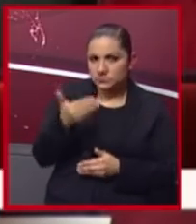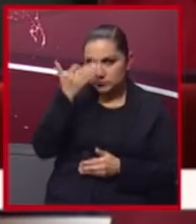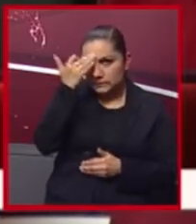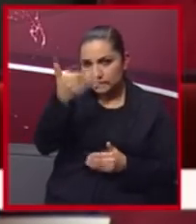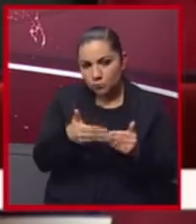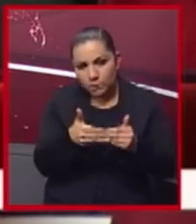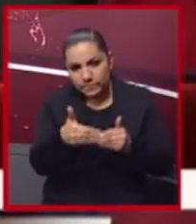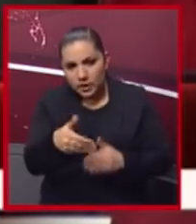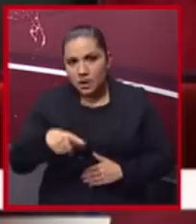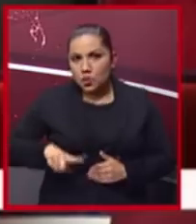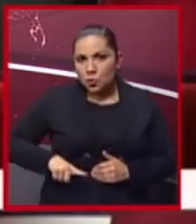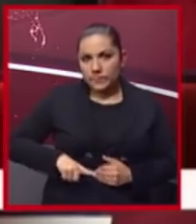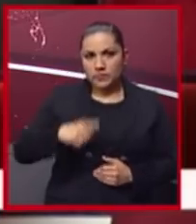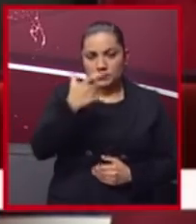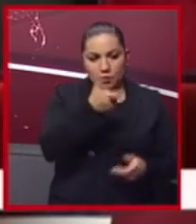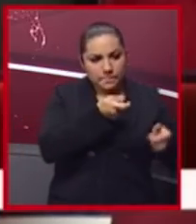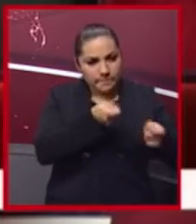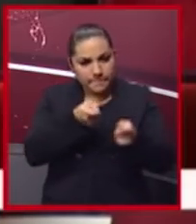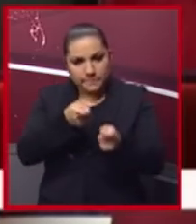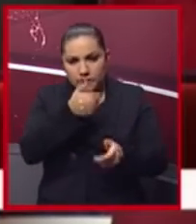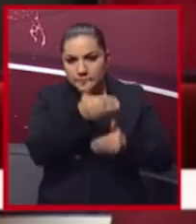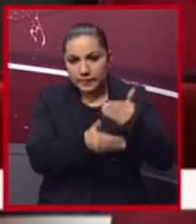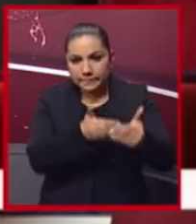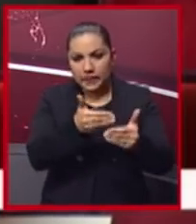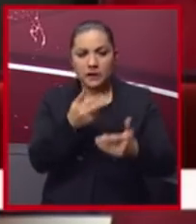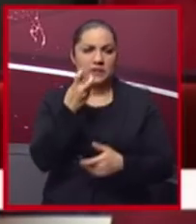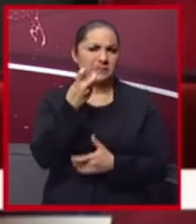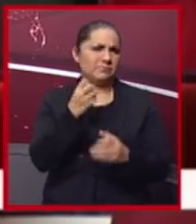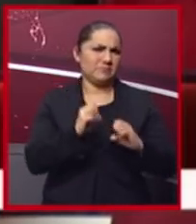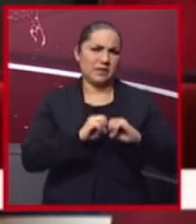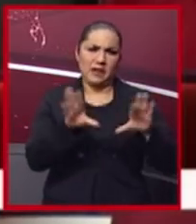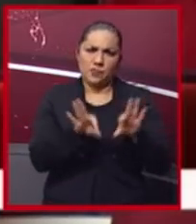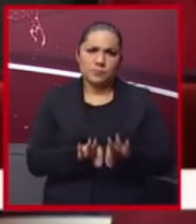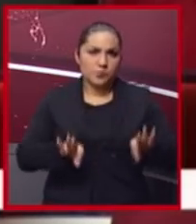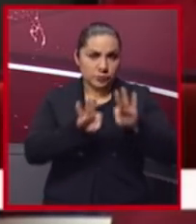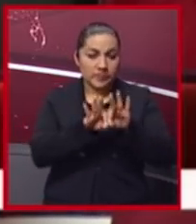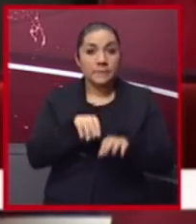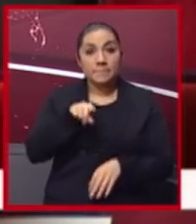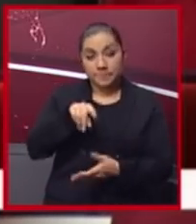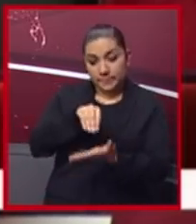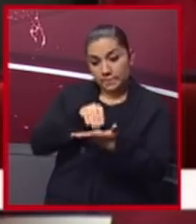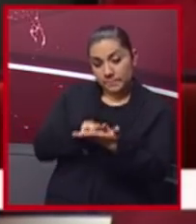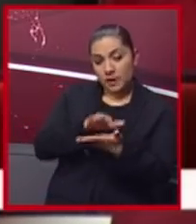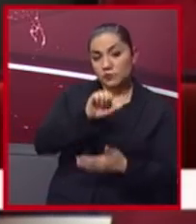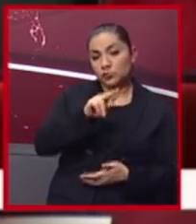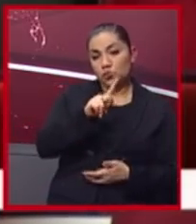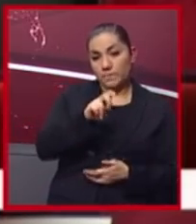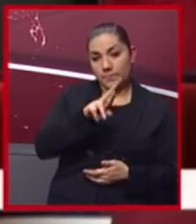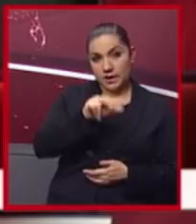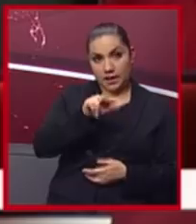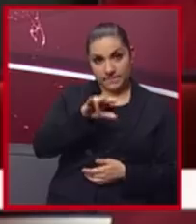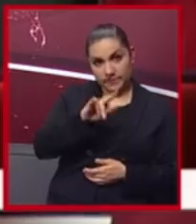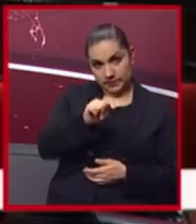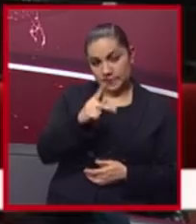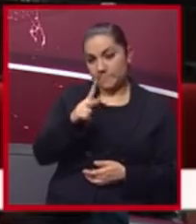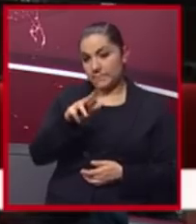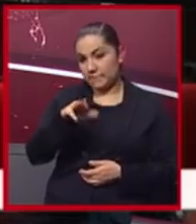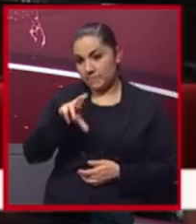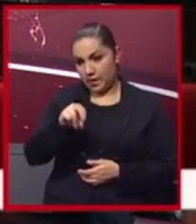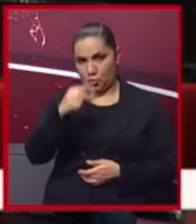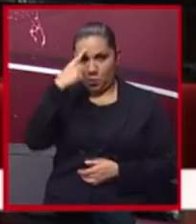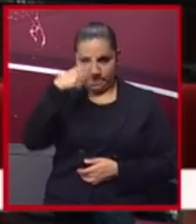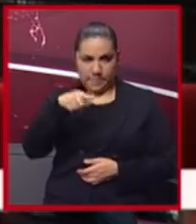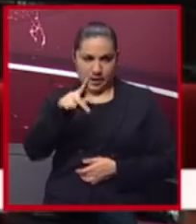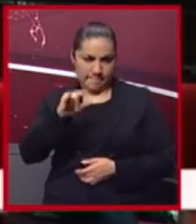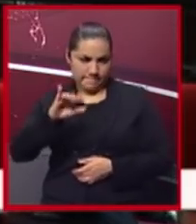este sentido, una muestra de ello, se propone un superávit primario de 1% del PIB para 2019.